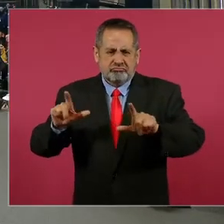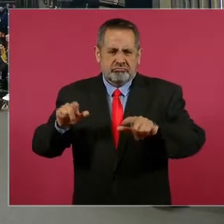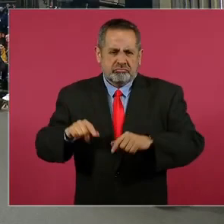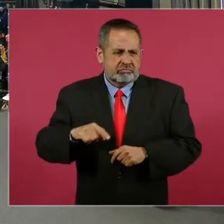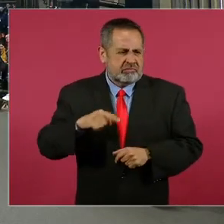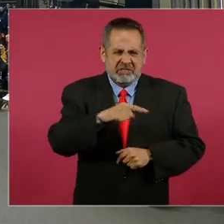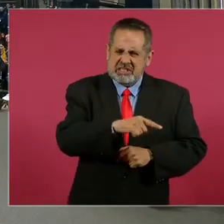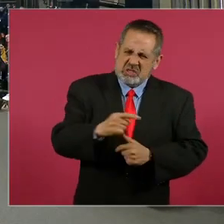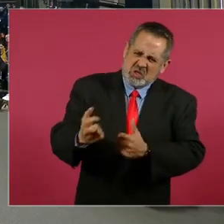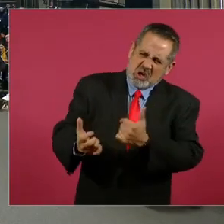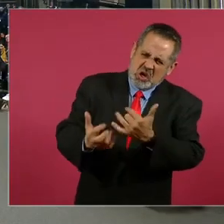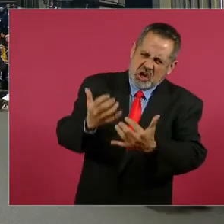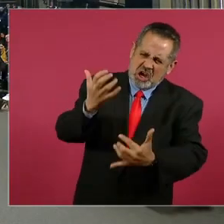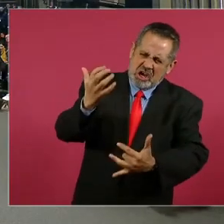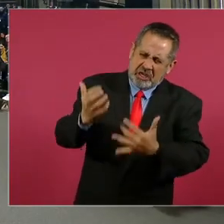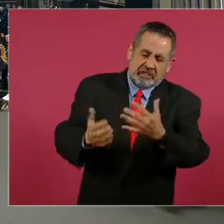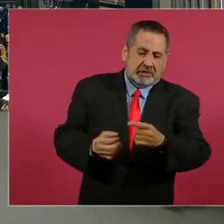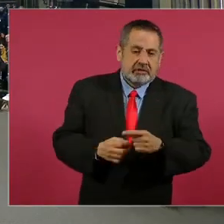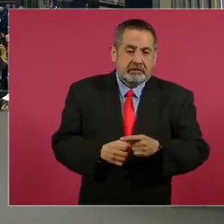ardiendo?